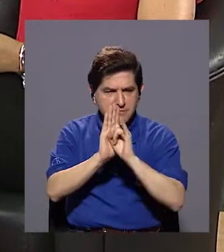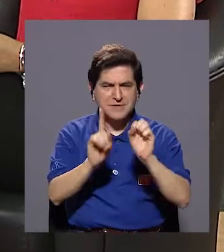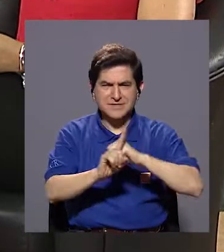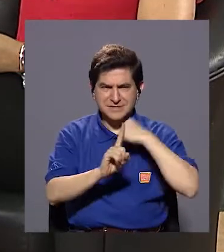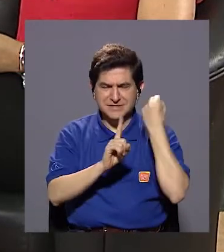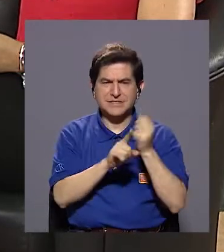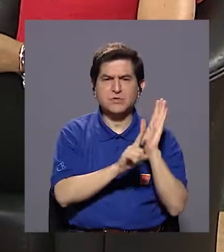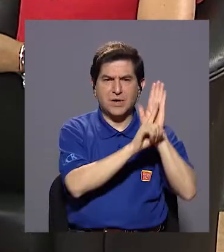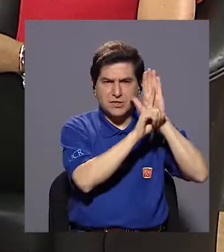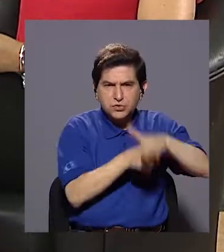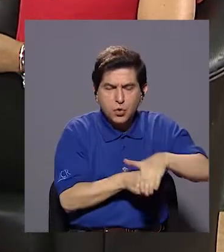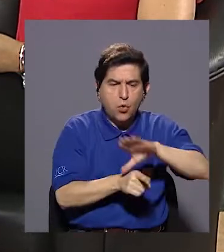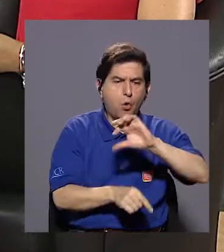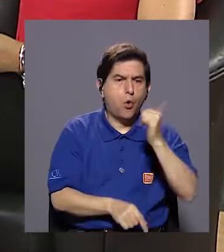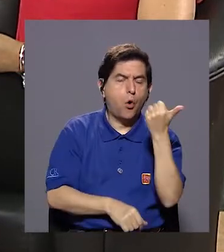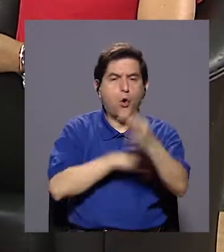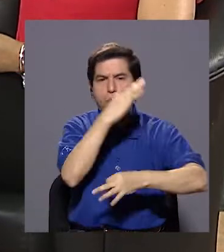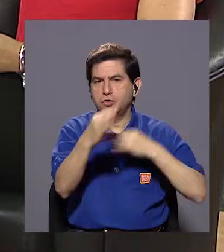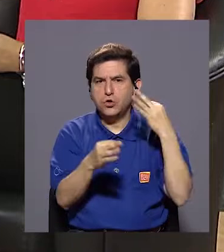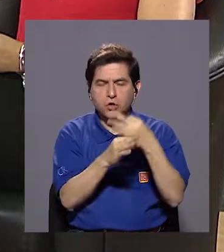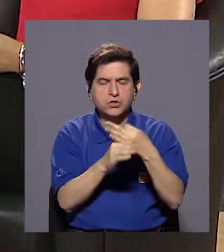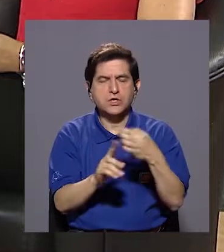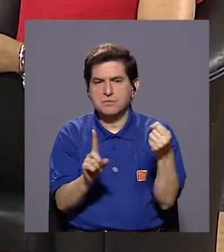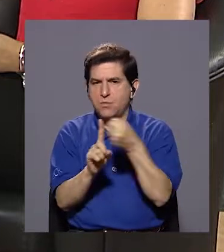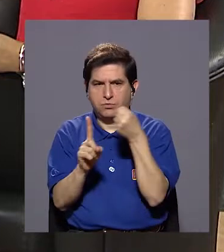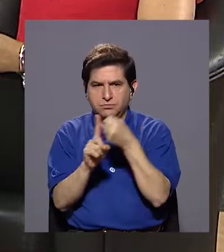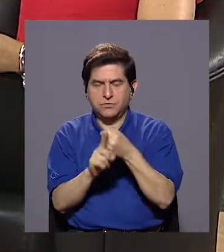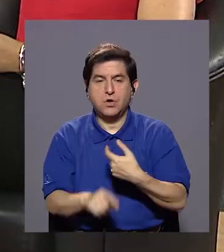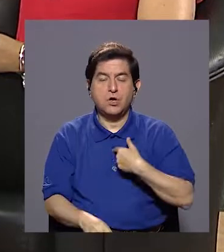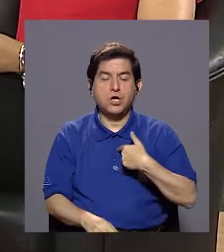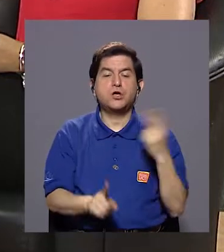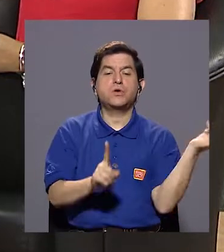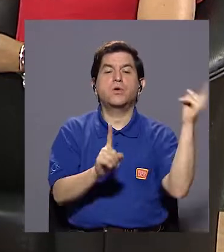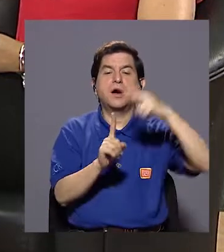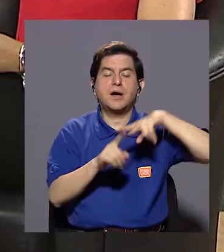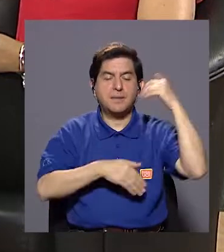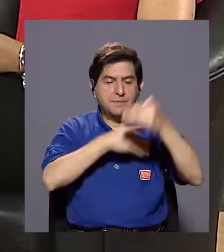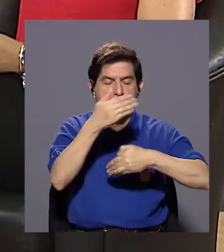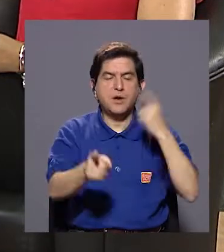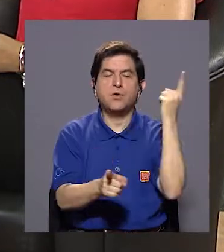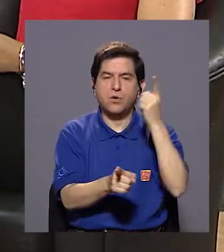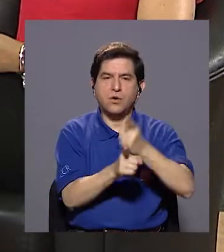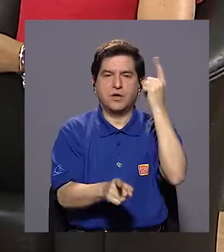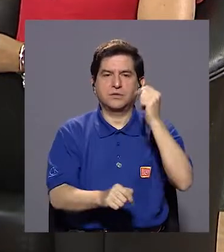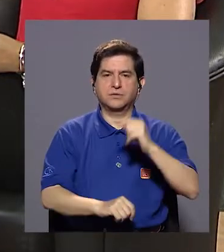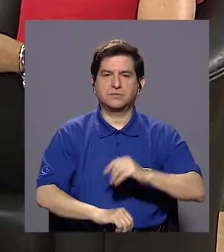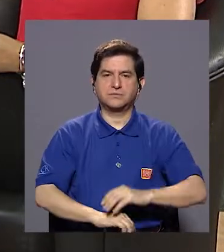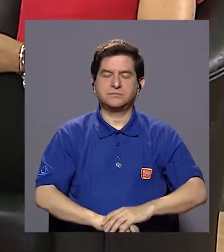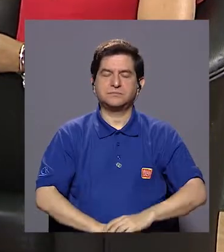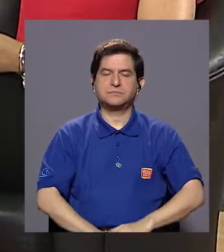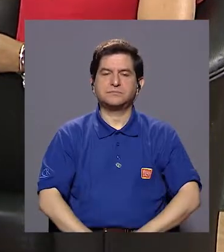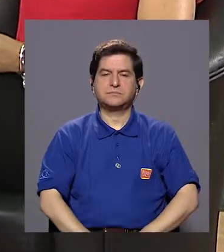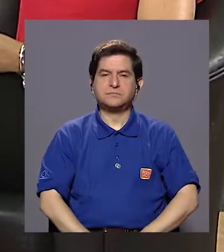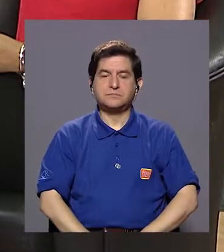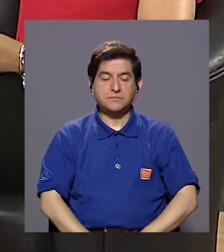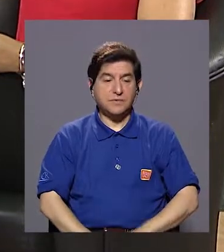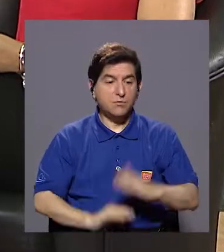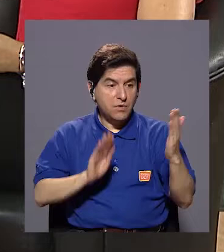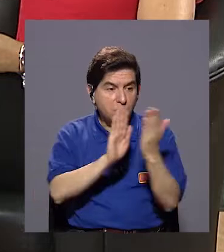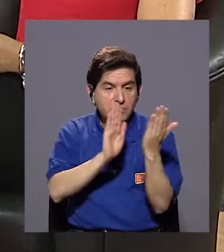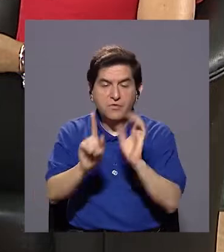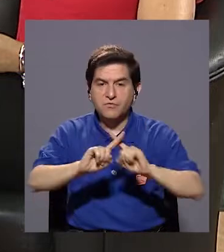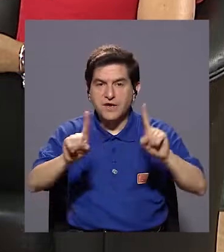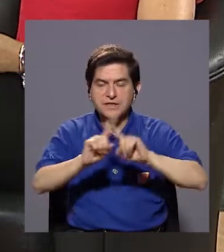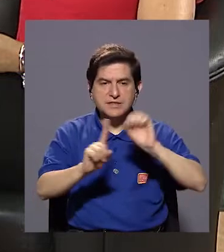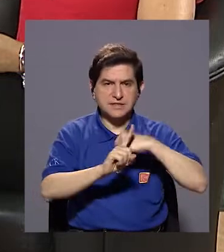es una situación de bullying o es otra manifestación, ¿verdad? Y a partir de ahí yo aplico el protocolo que corresponde, ¿verdad? Uh-huh. Ante estas